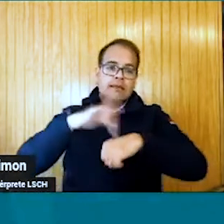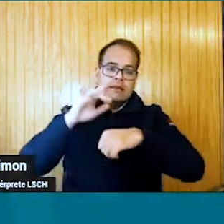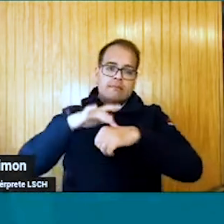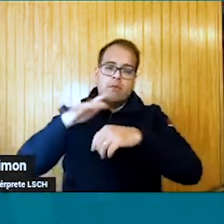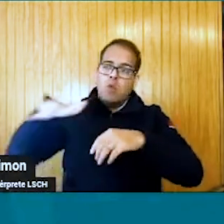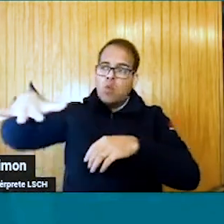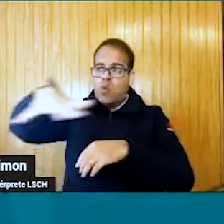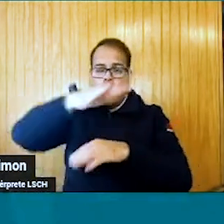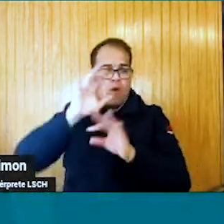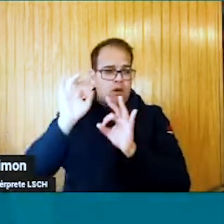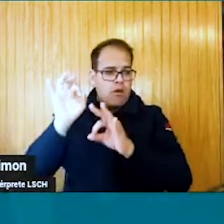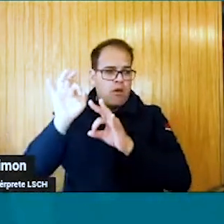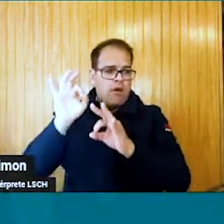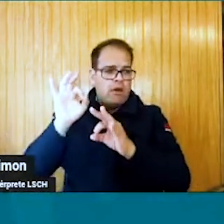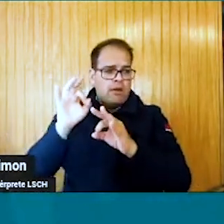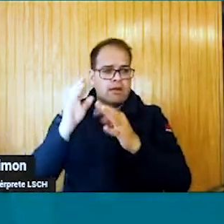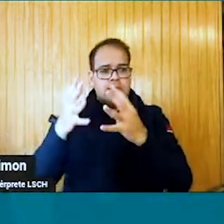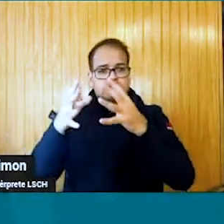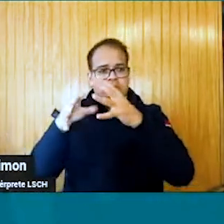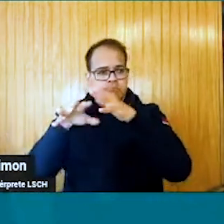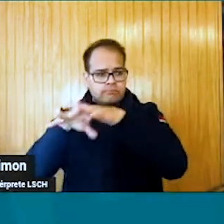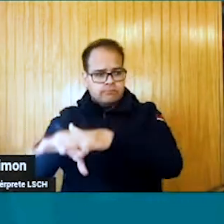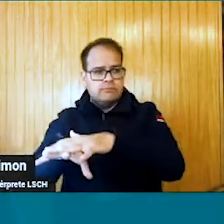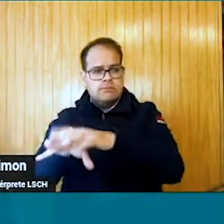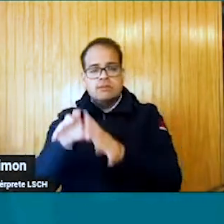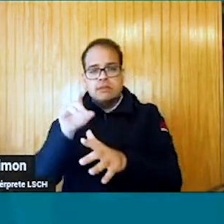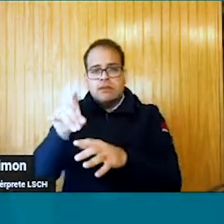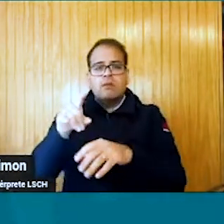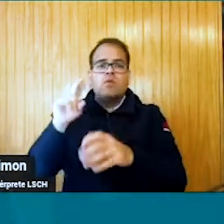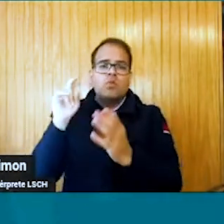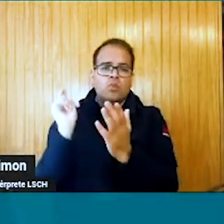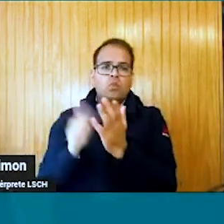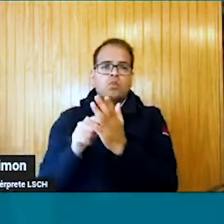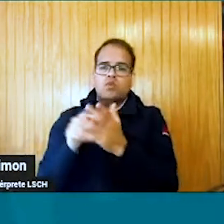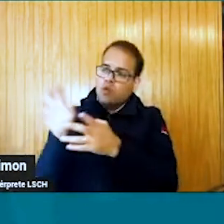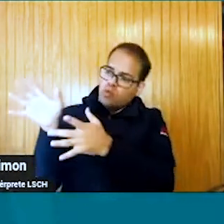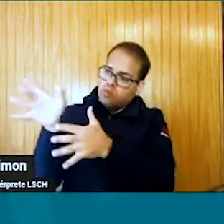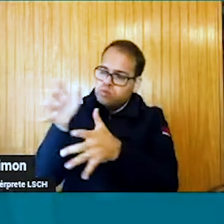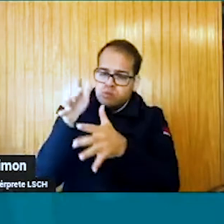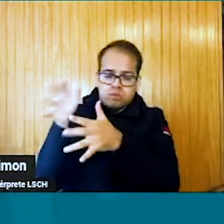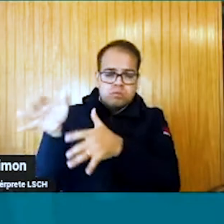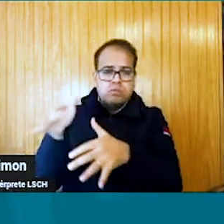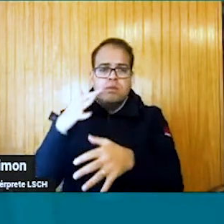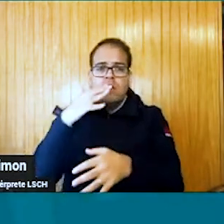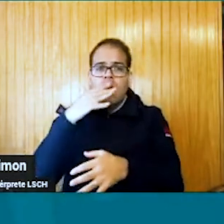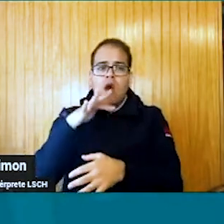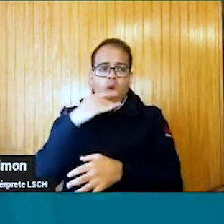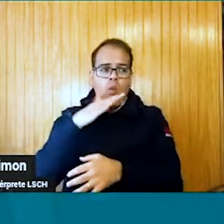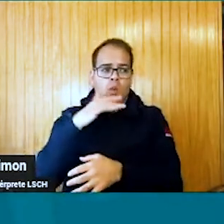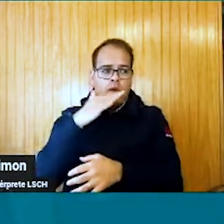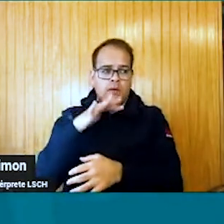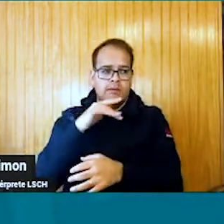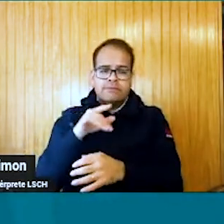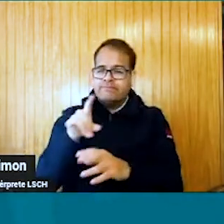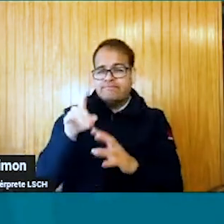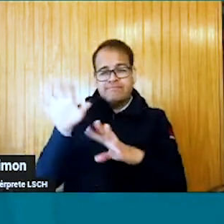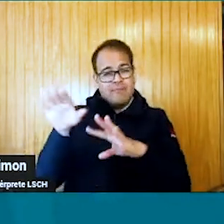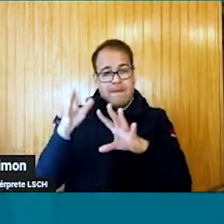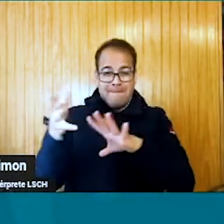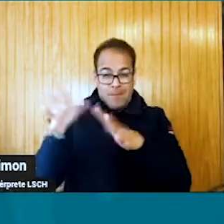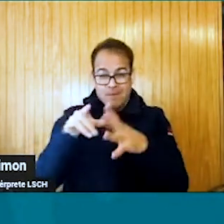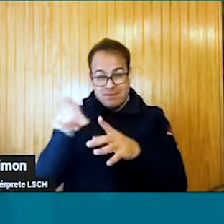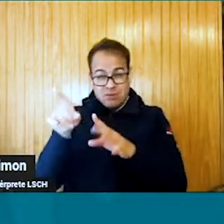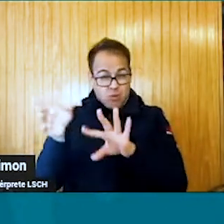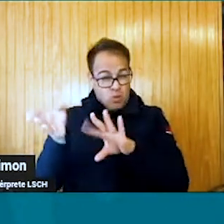se topa con el punto rocío, queda 0,4 grados por hora. No es tan recto como en el gráfico, en realidad es como una J invertida.